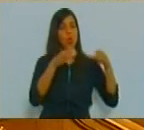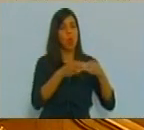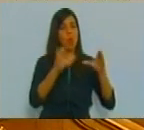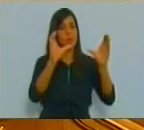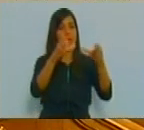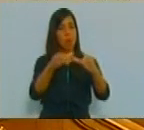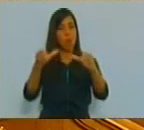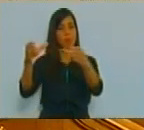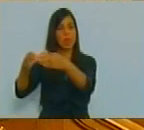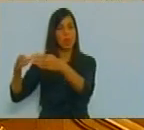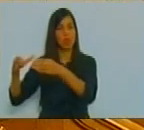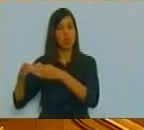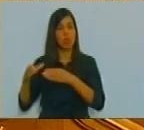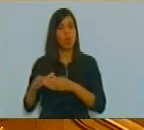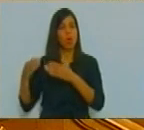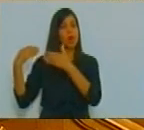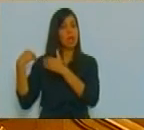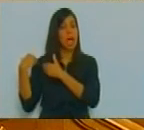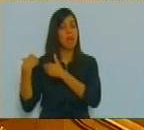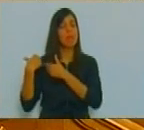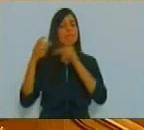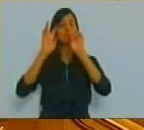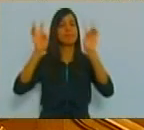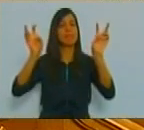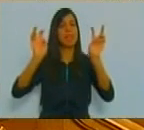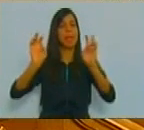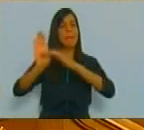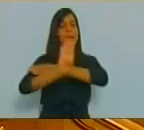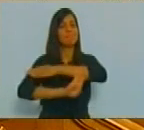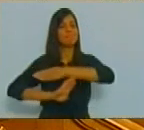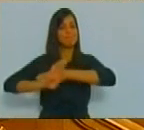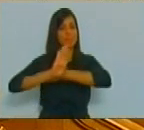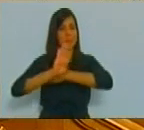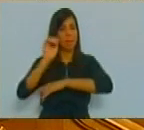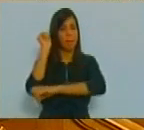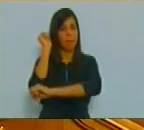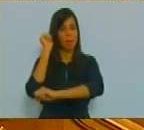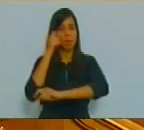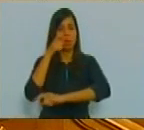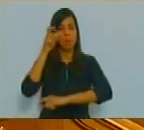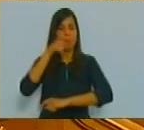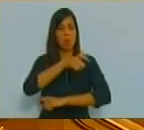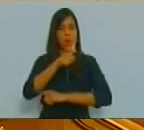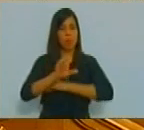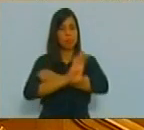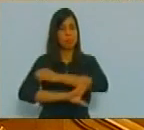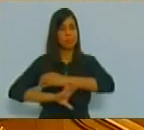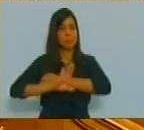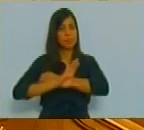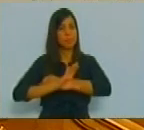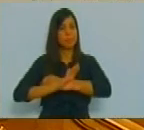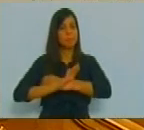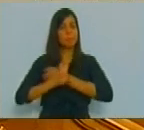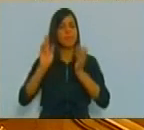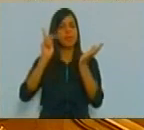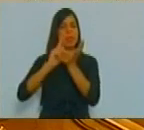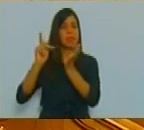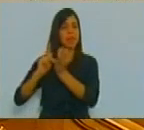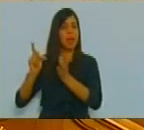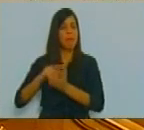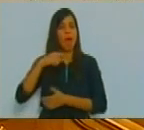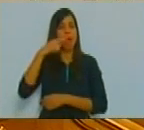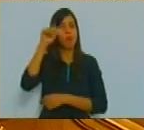deben abordar esta materia y todas las todas las intervenciones dieron en el